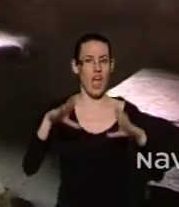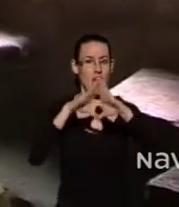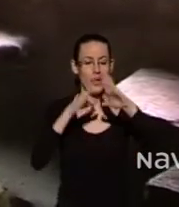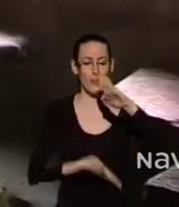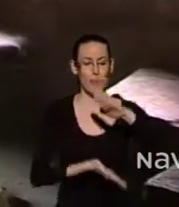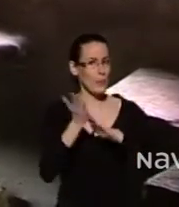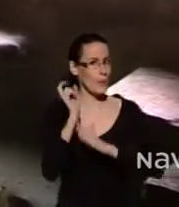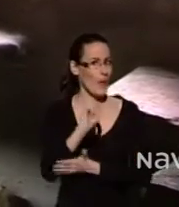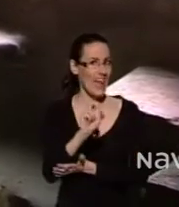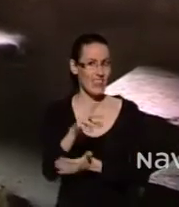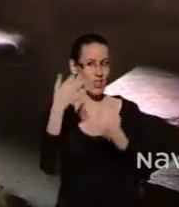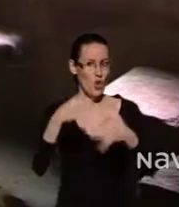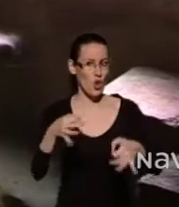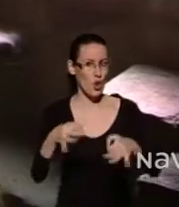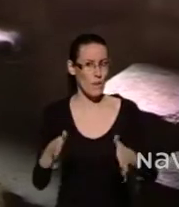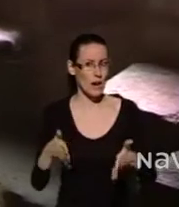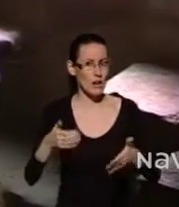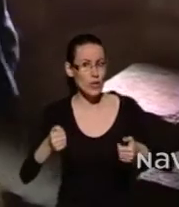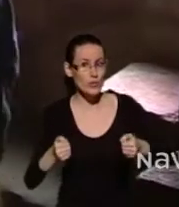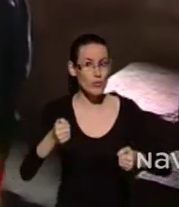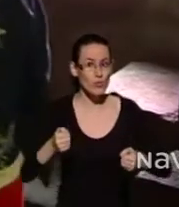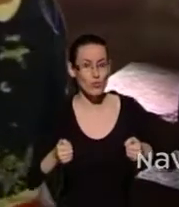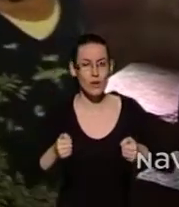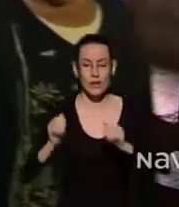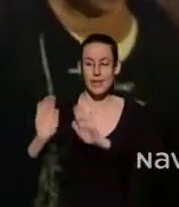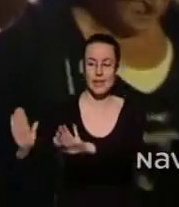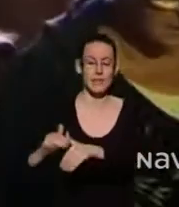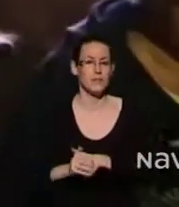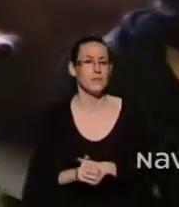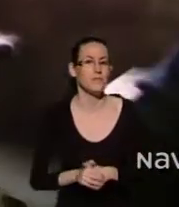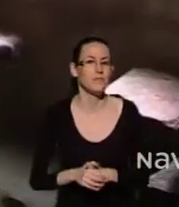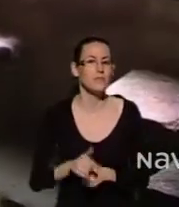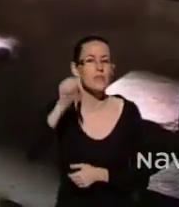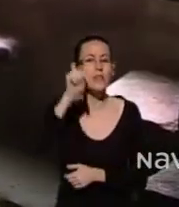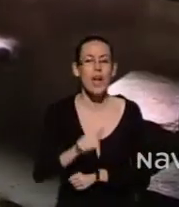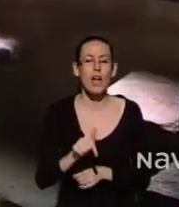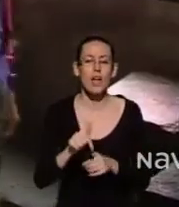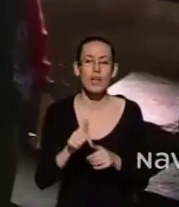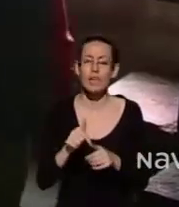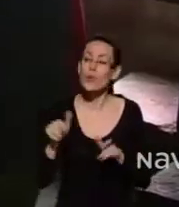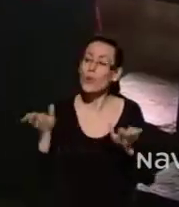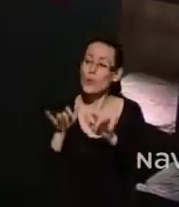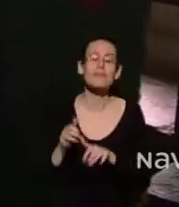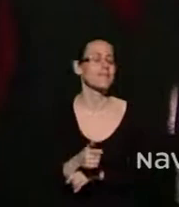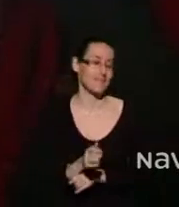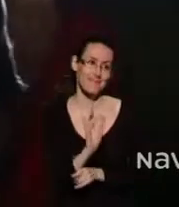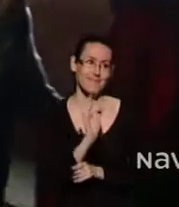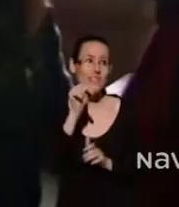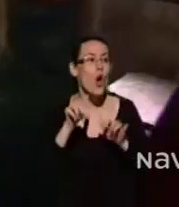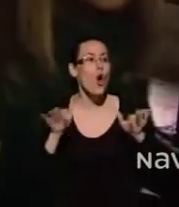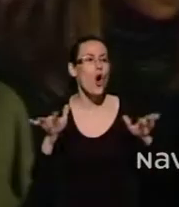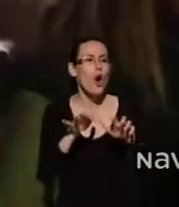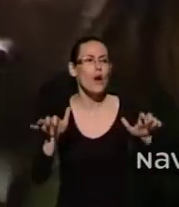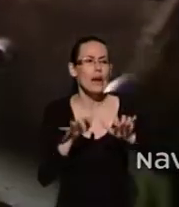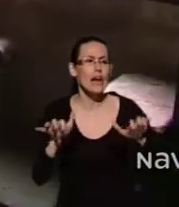tocando este órgano. Normalmente ha sido cosa de hombres, los que estudiaban. Mis primeros años en mi casa había un